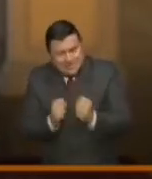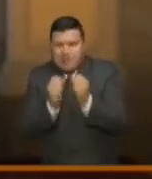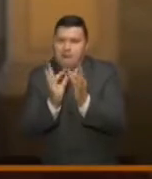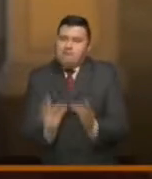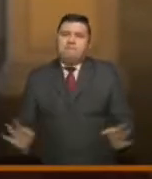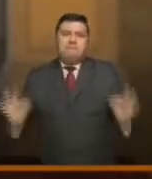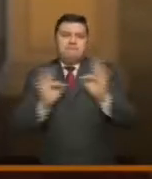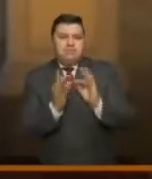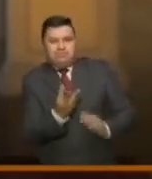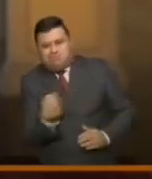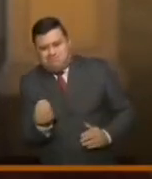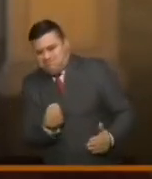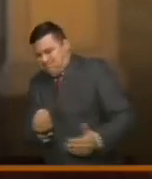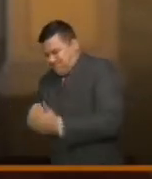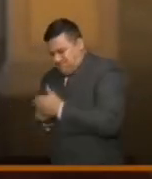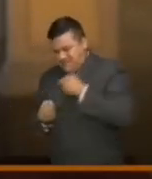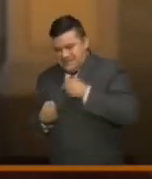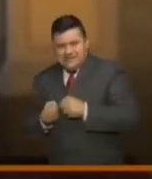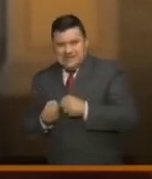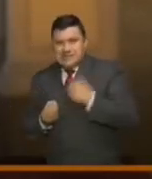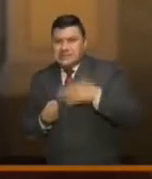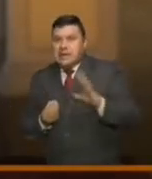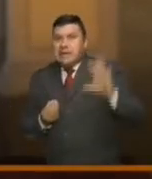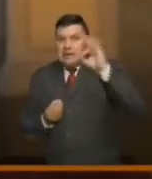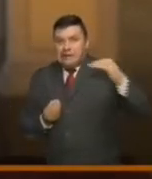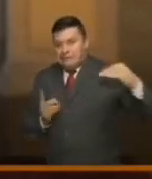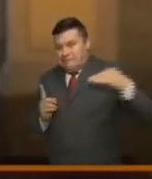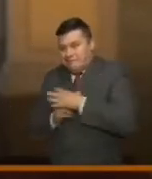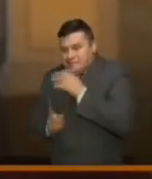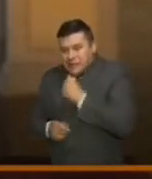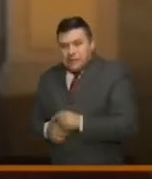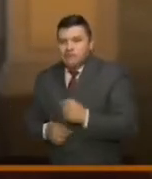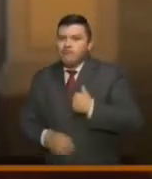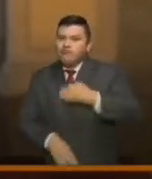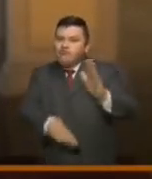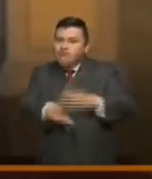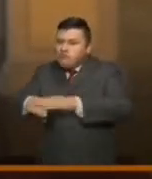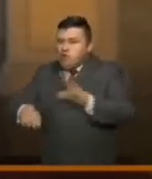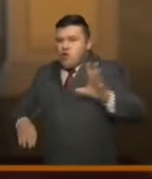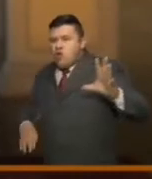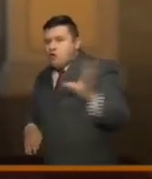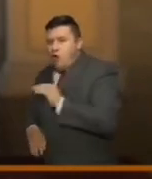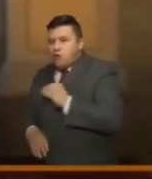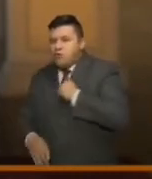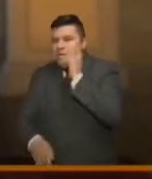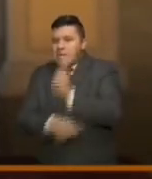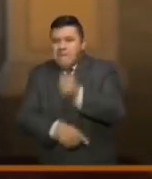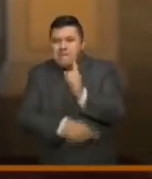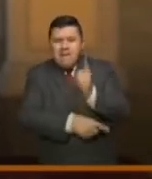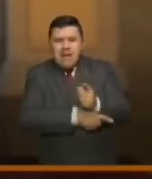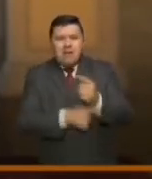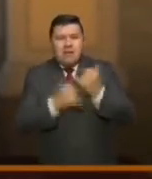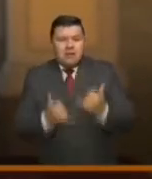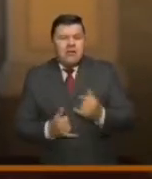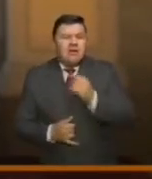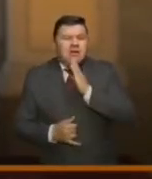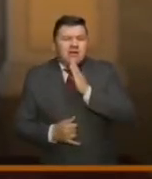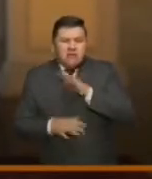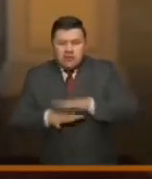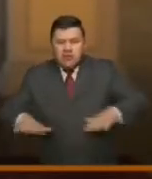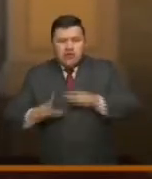de protección en este momento de la pandemia por eso convoco a todas las autoridades públicas ya los